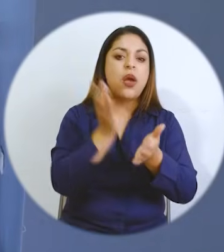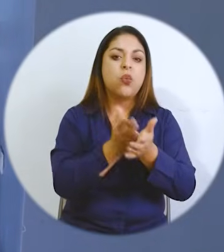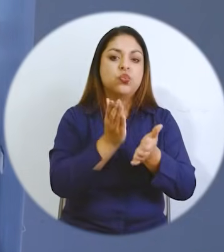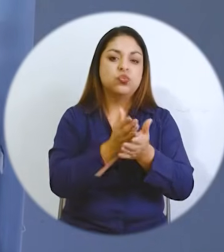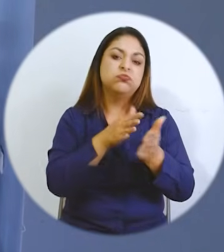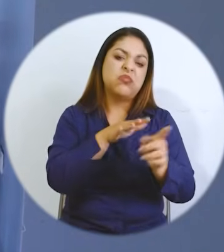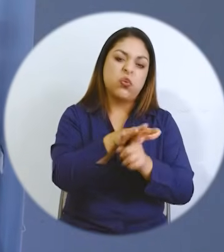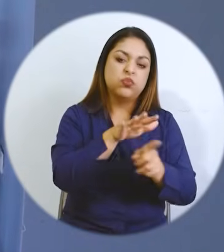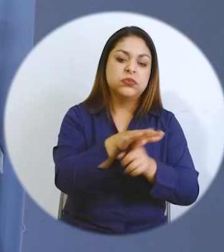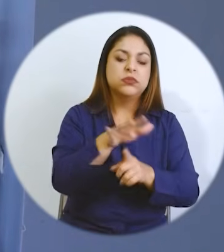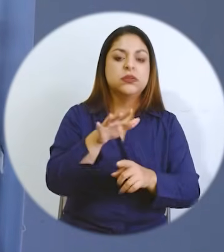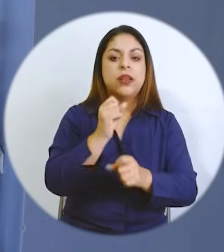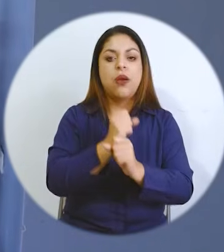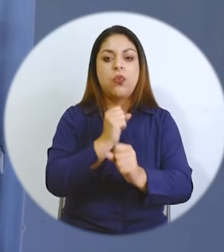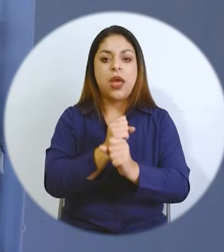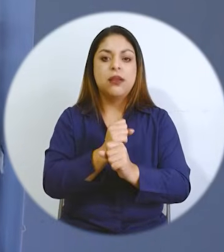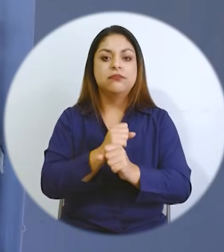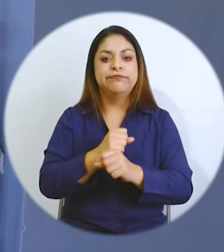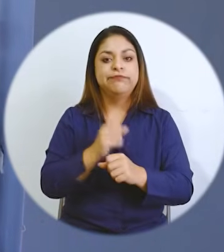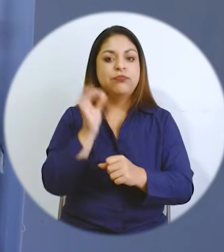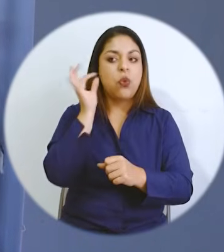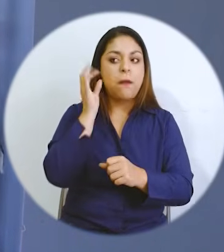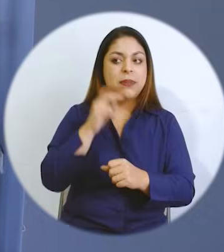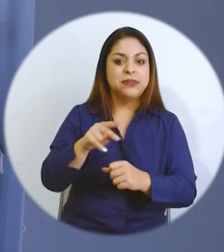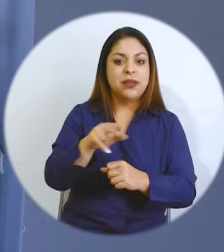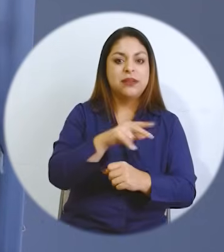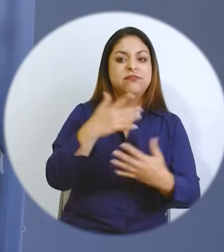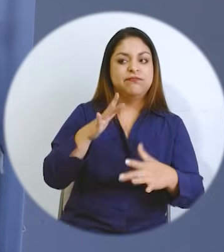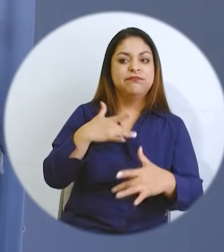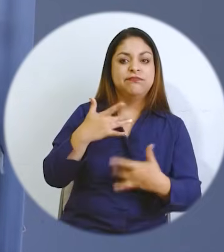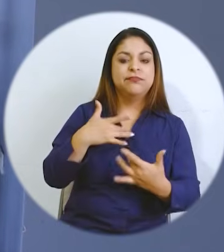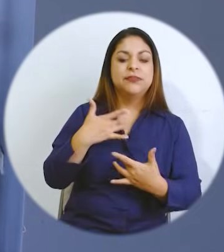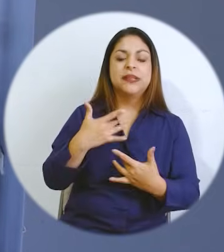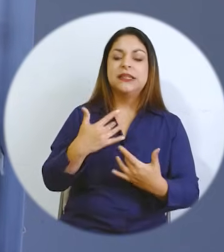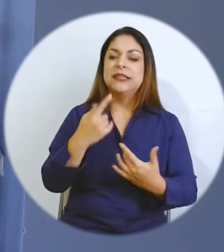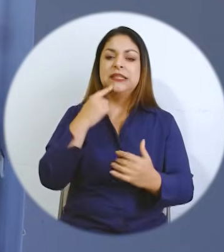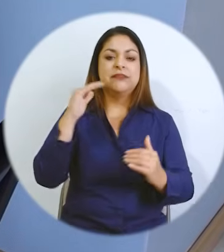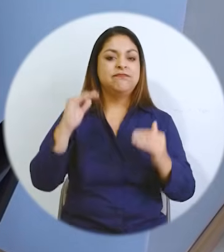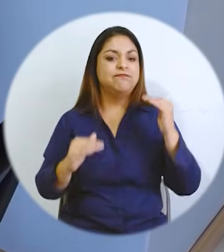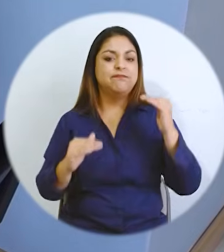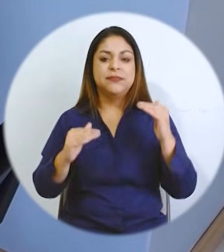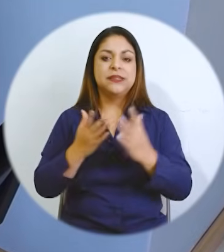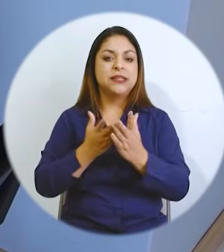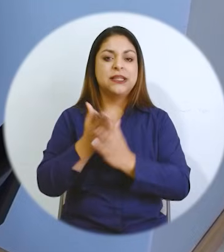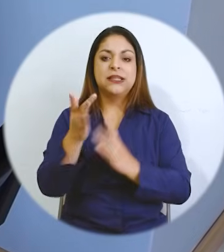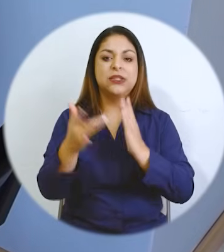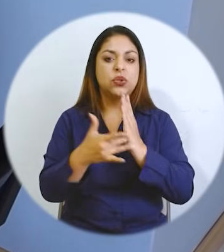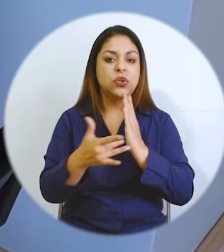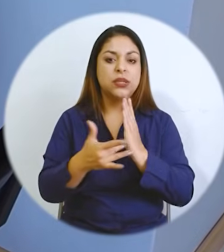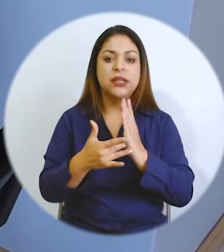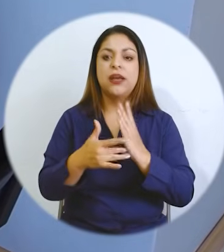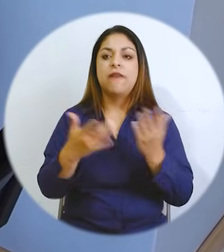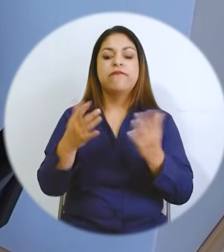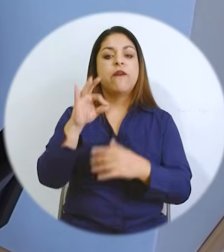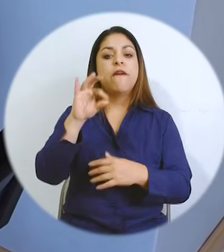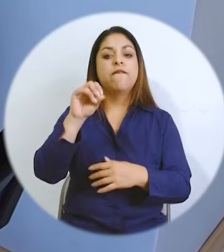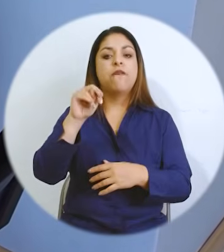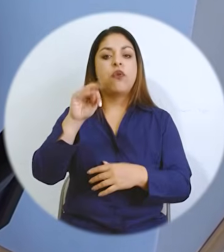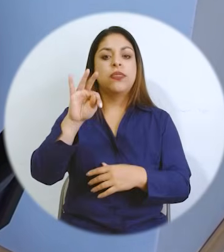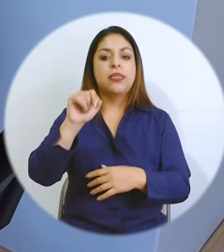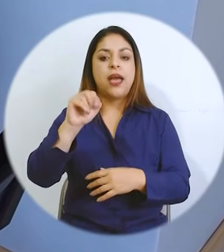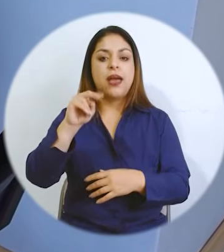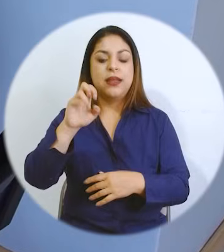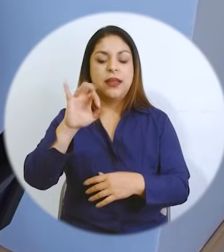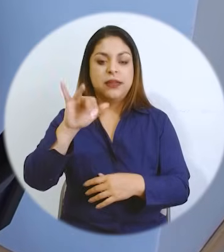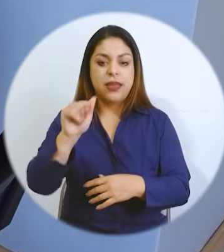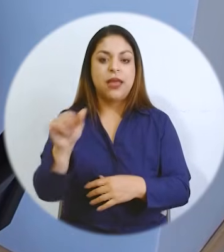acoso laboral, que también las compañeras han percibido. Hay brechas en acceso a tecnología, en temas de fontanería también, y en general